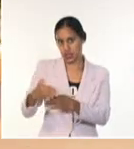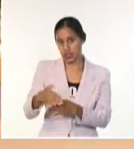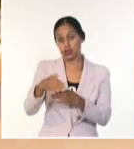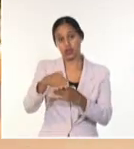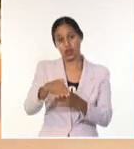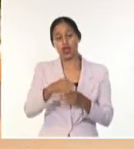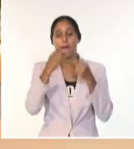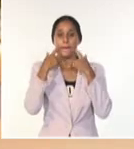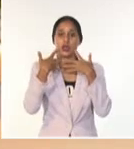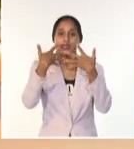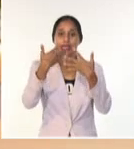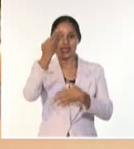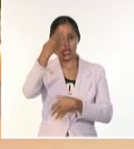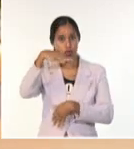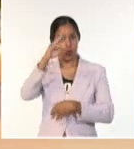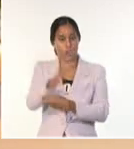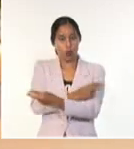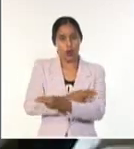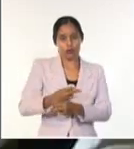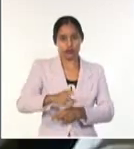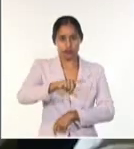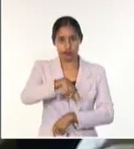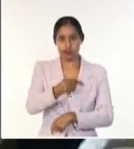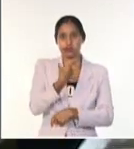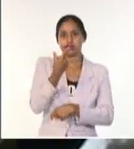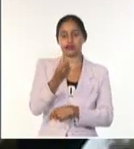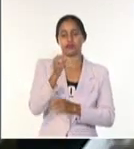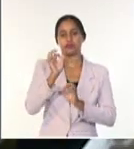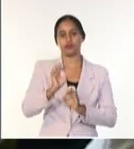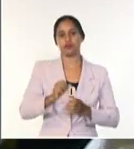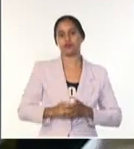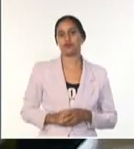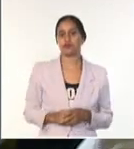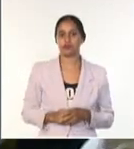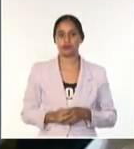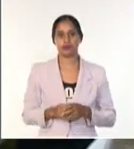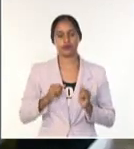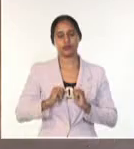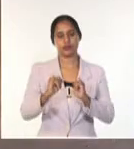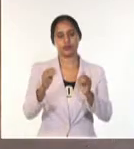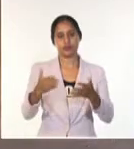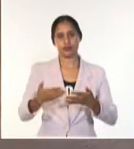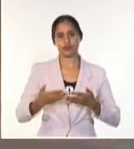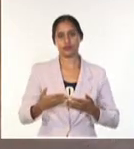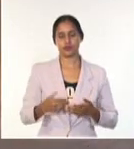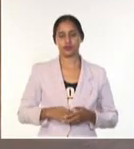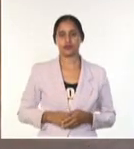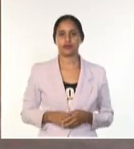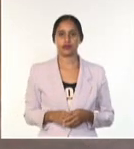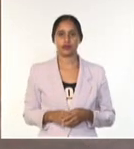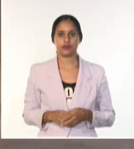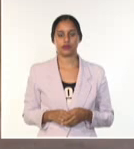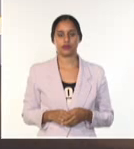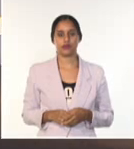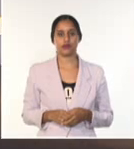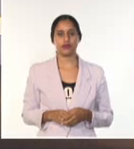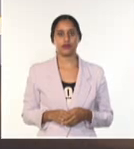como Muchacha Recién Crecida y Responde Tú. Geo Viñales y Jenny Fleites, Canal Cubano de